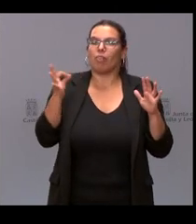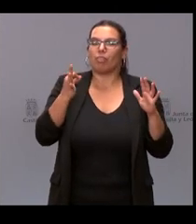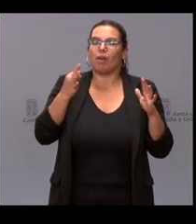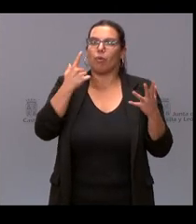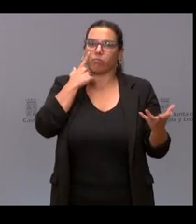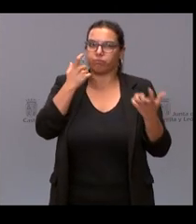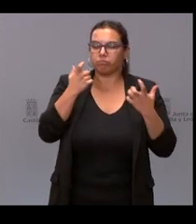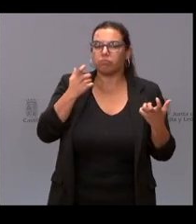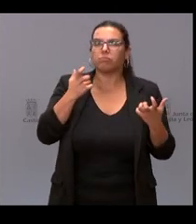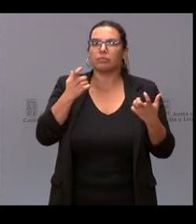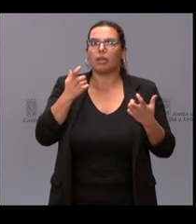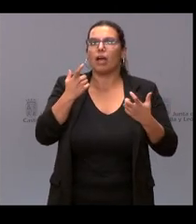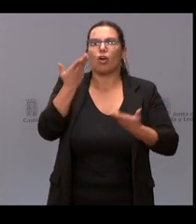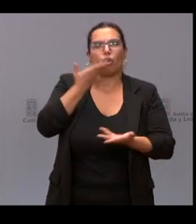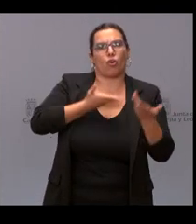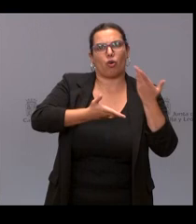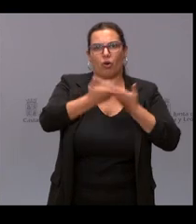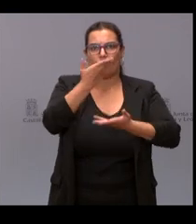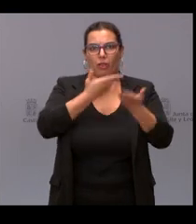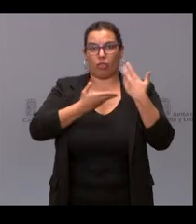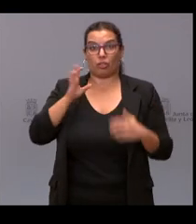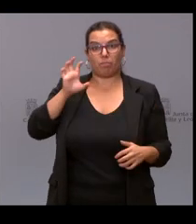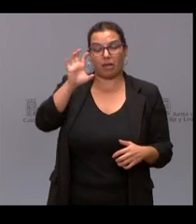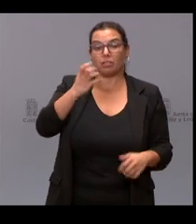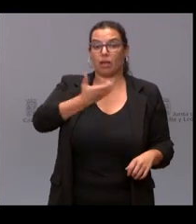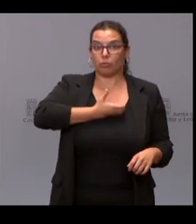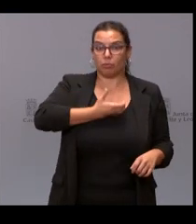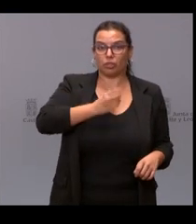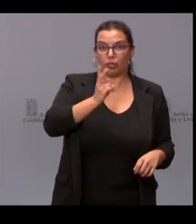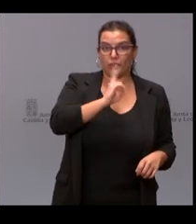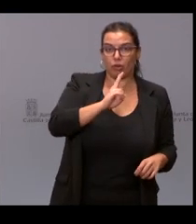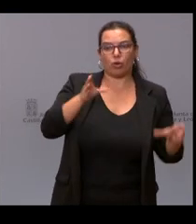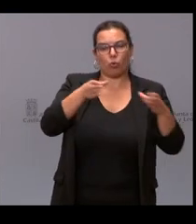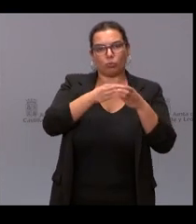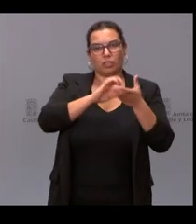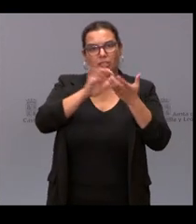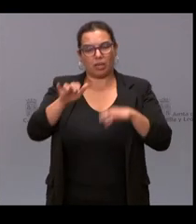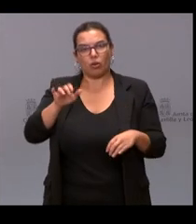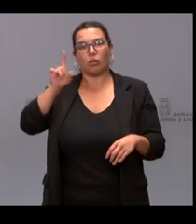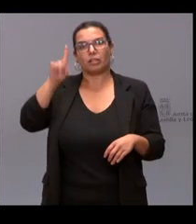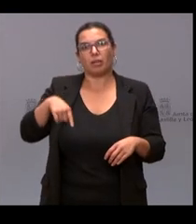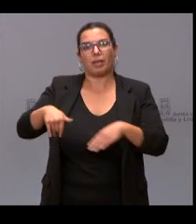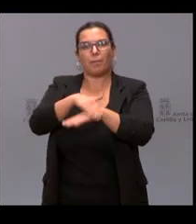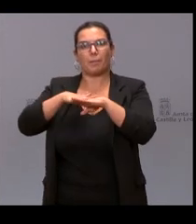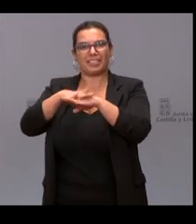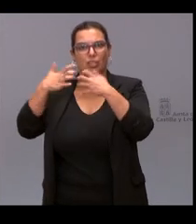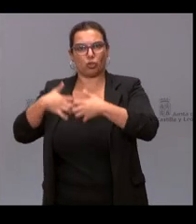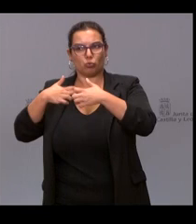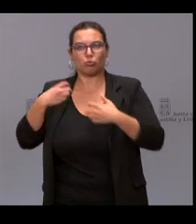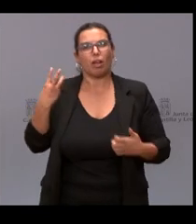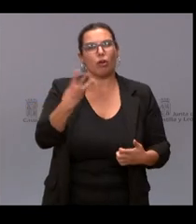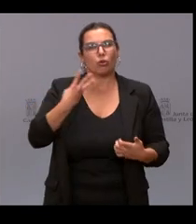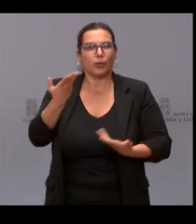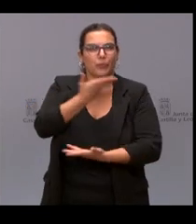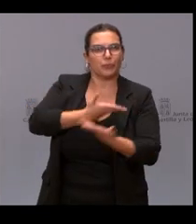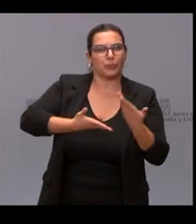entre las administraciones de este país, el Ayuntamiento de Valladolid, la Junta de Castilla y León y el Ministerio de Industria. No